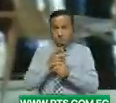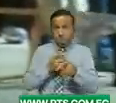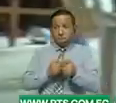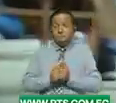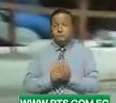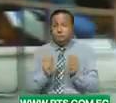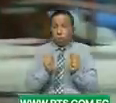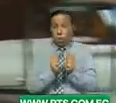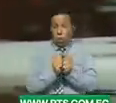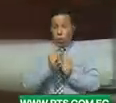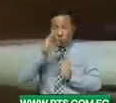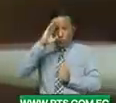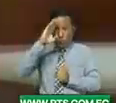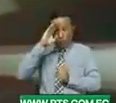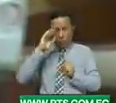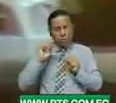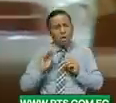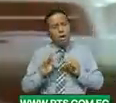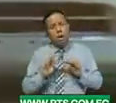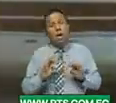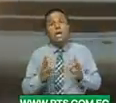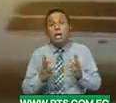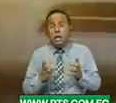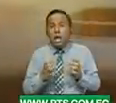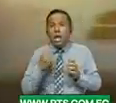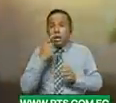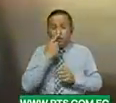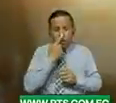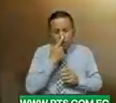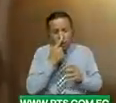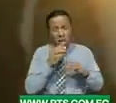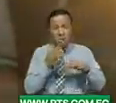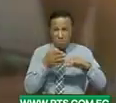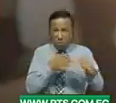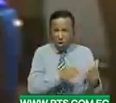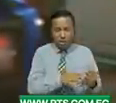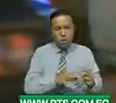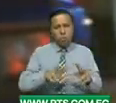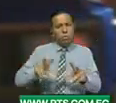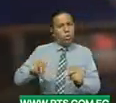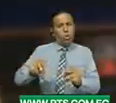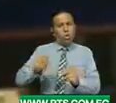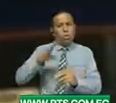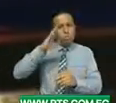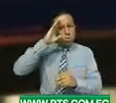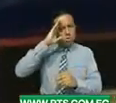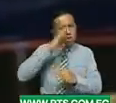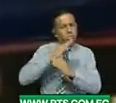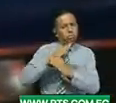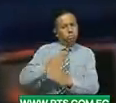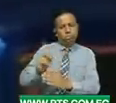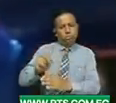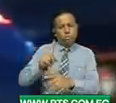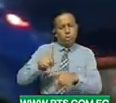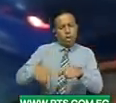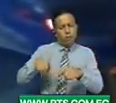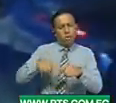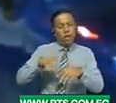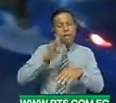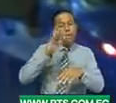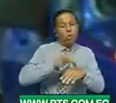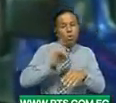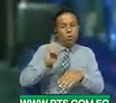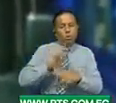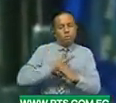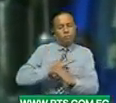la policía y quisieron acercarse un poco hacia los cadáveres, pero se prohibió, el procedimiento continúa. Se